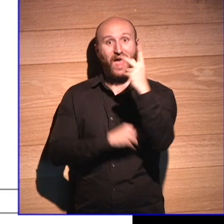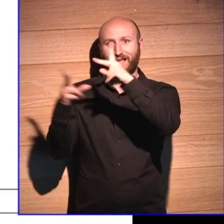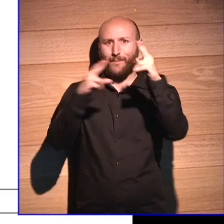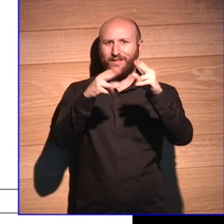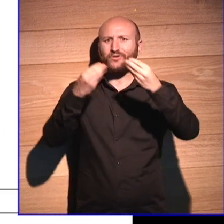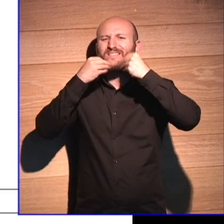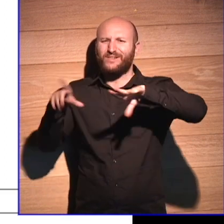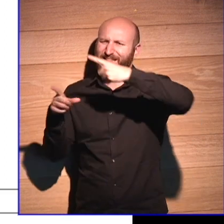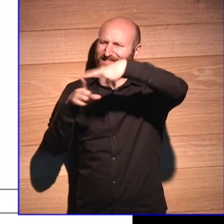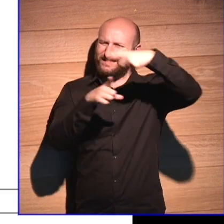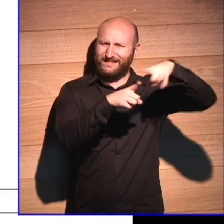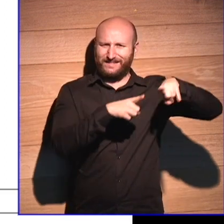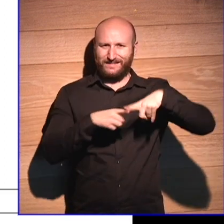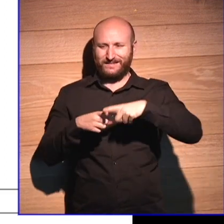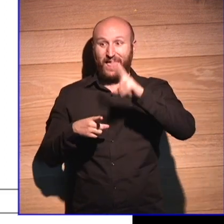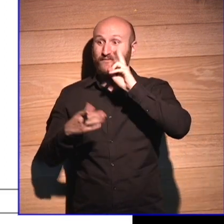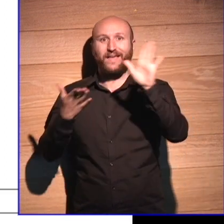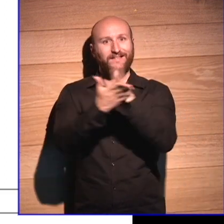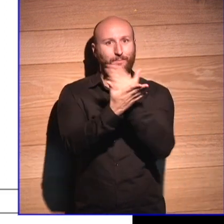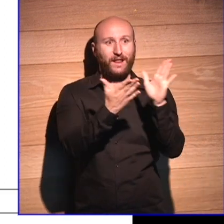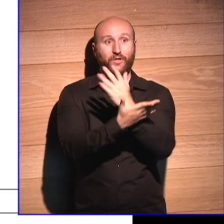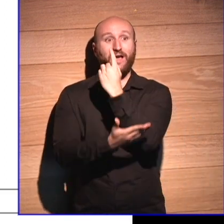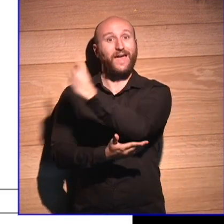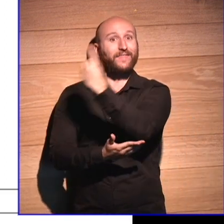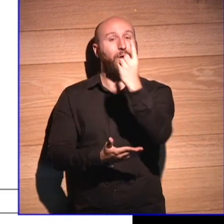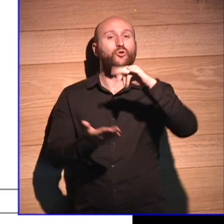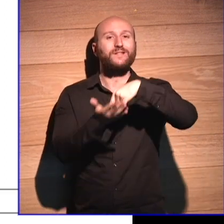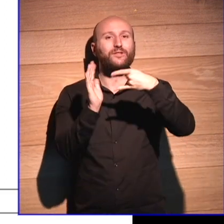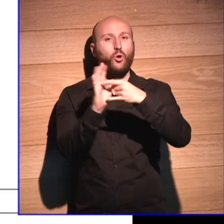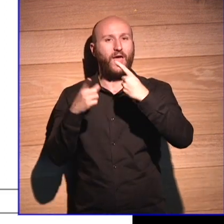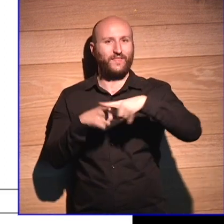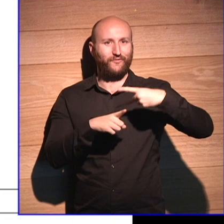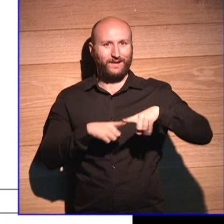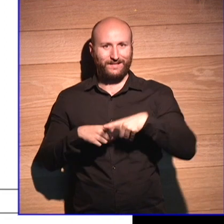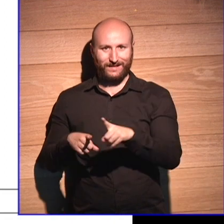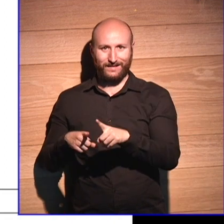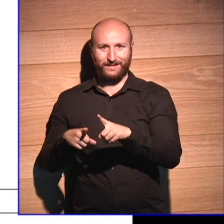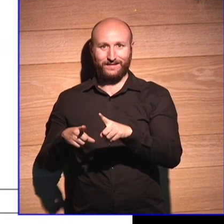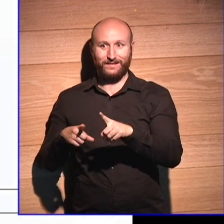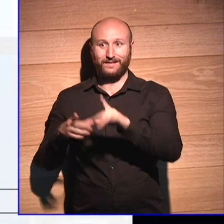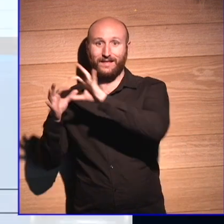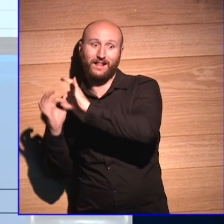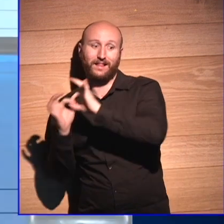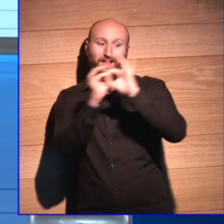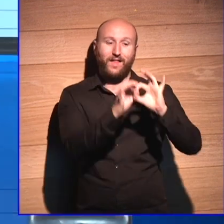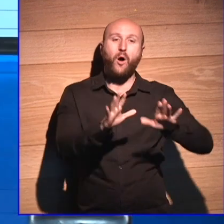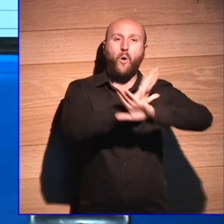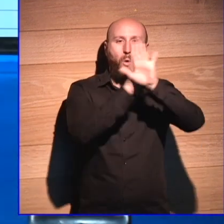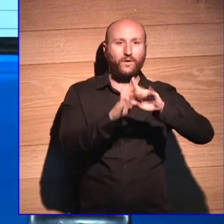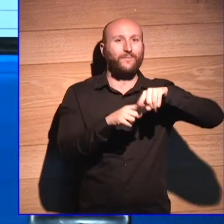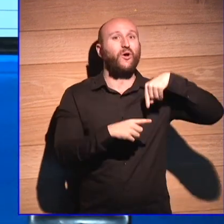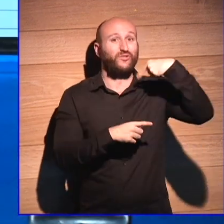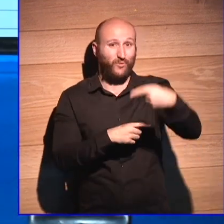los demás, se puede ver por separado, y cada uno aborda una determinada tecnología y la lleva a sus últimas consecuencias,